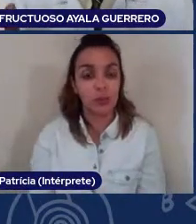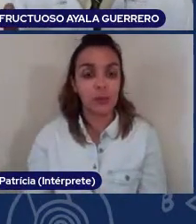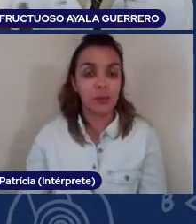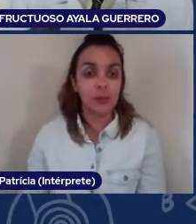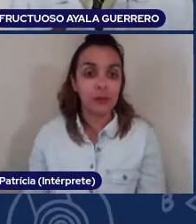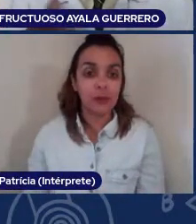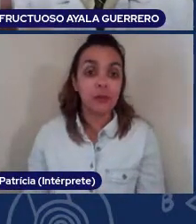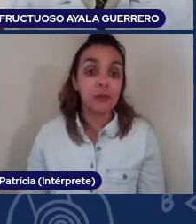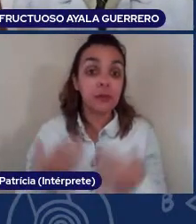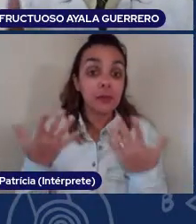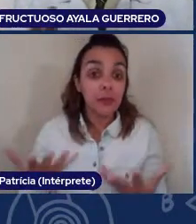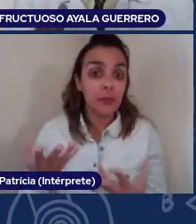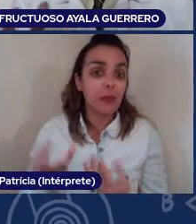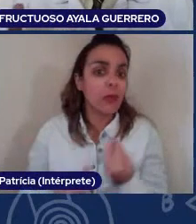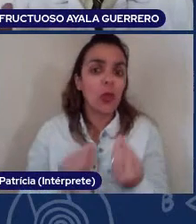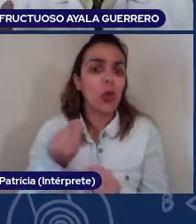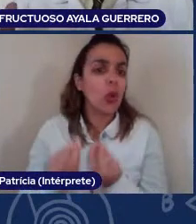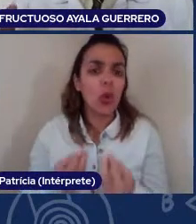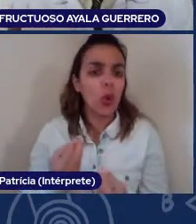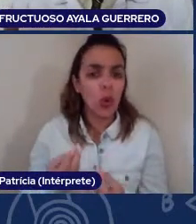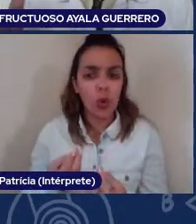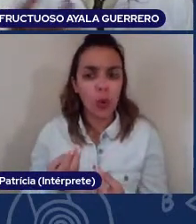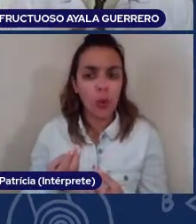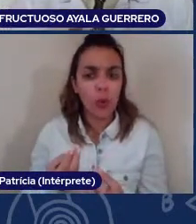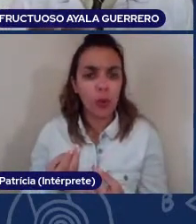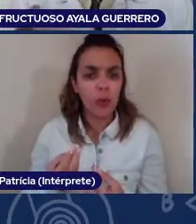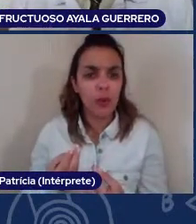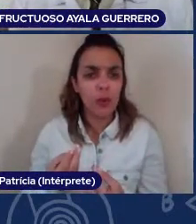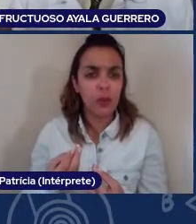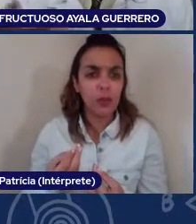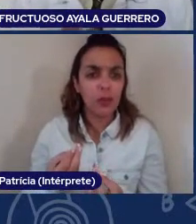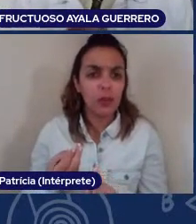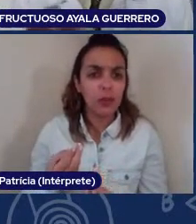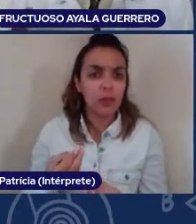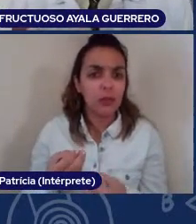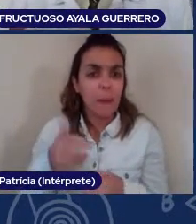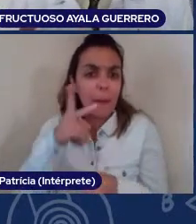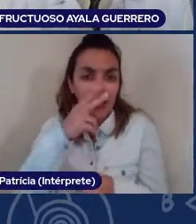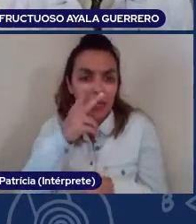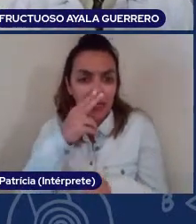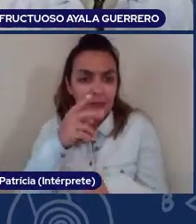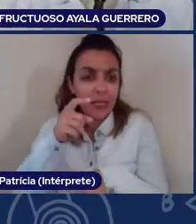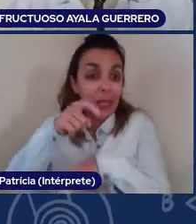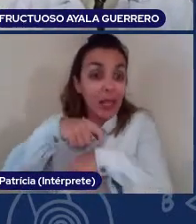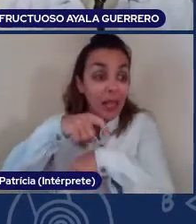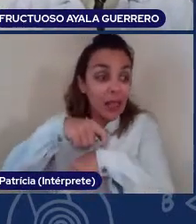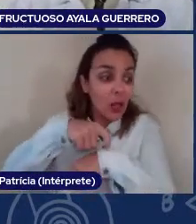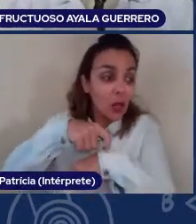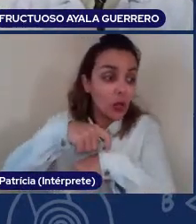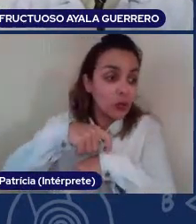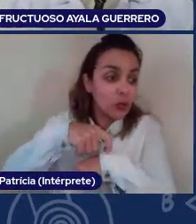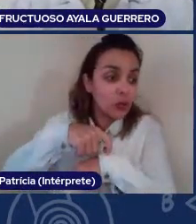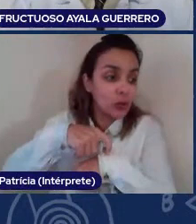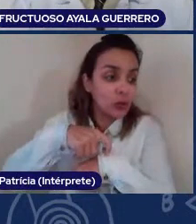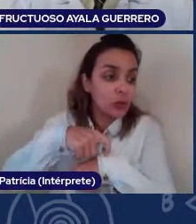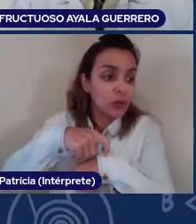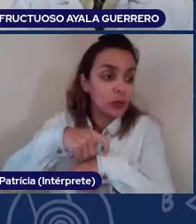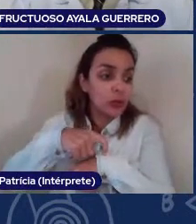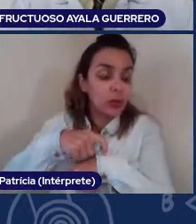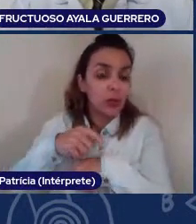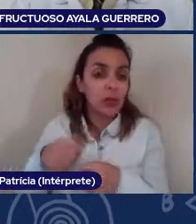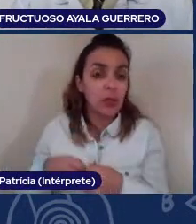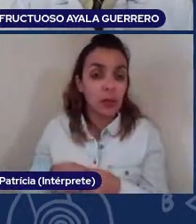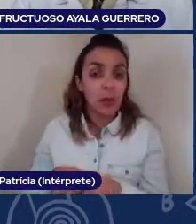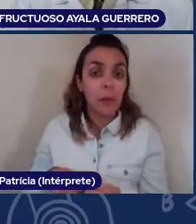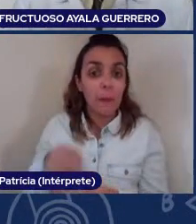Bueno, ¿y cómo funciona ese reloj, ese tic-tac, tic-tac? Bueno, ahí en el núcleo supraquiasmático se